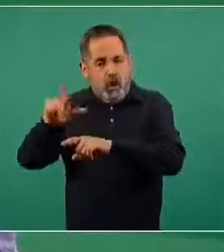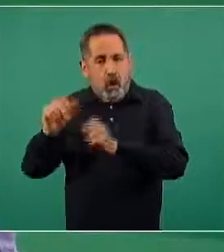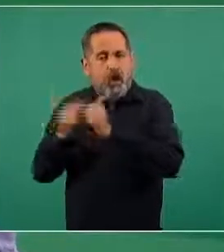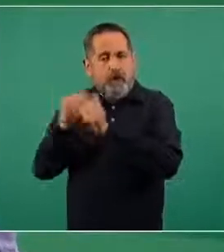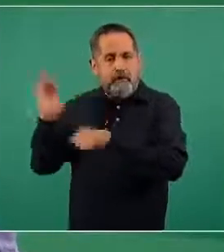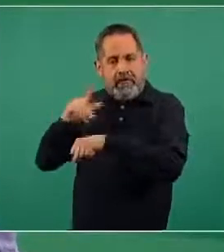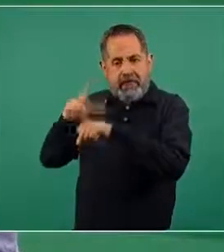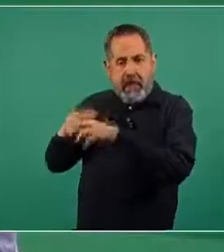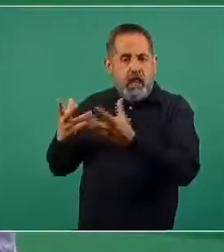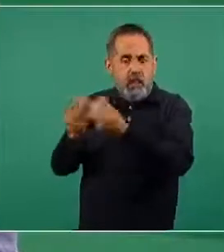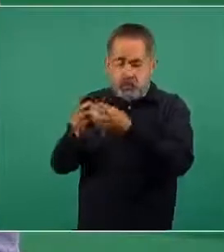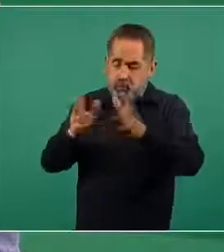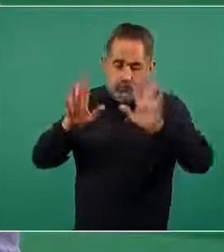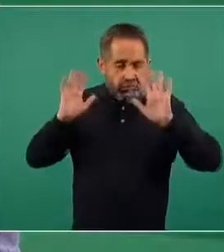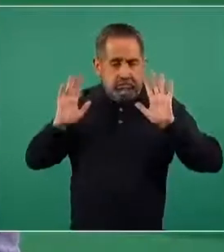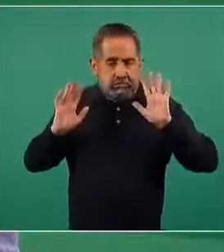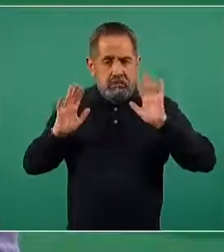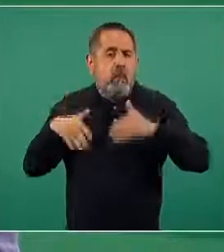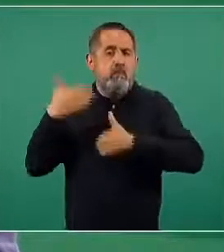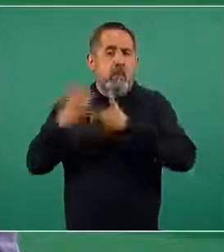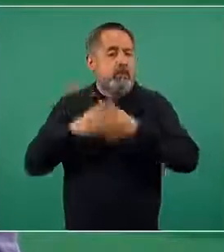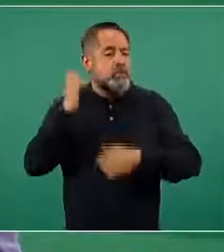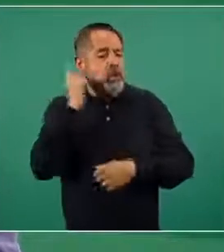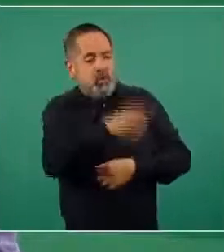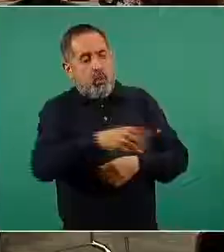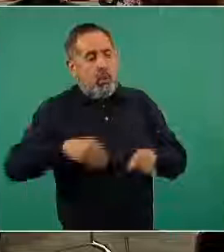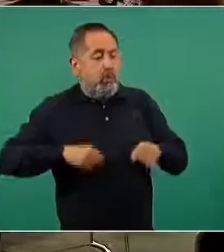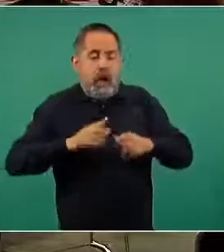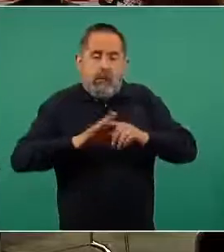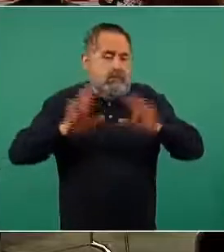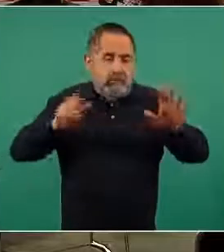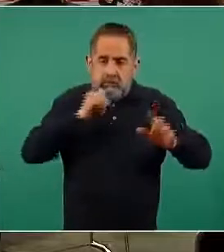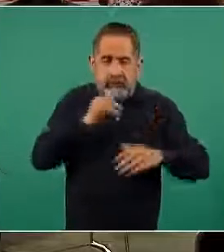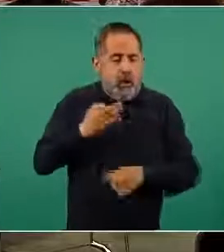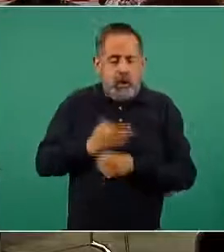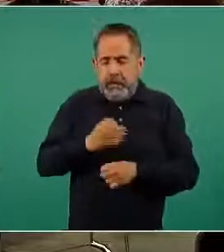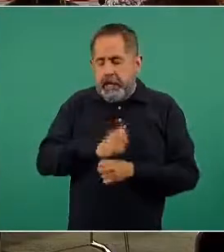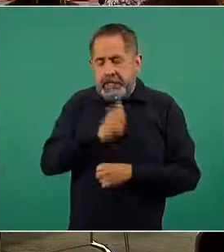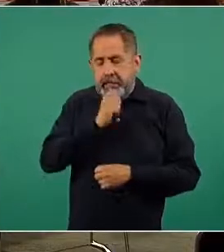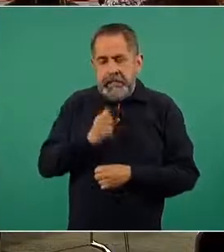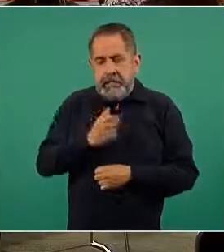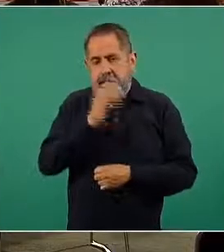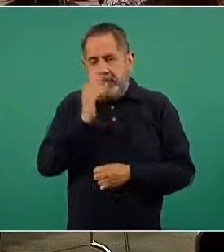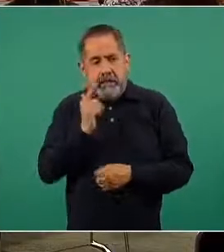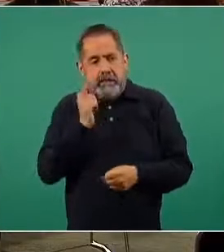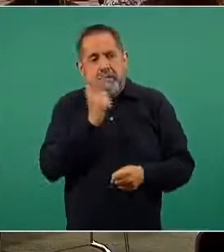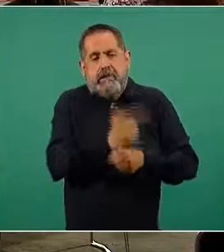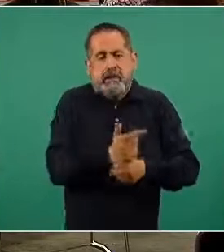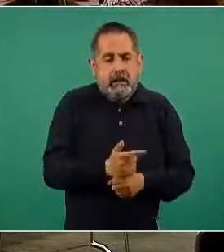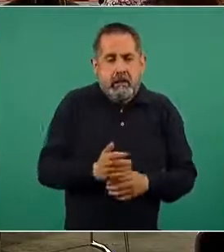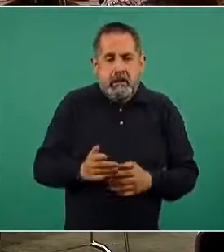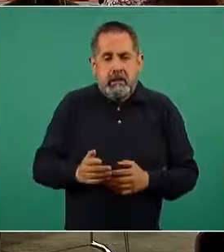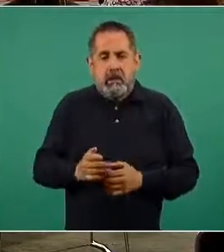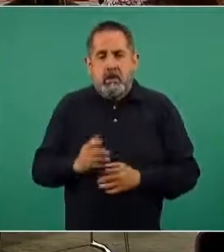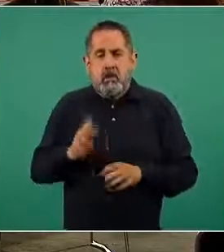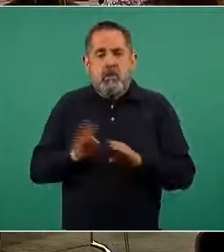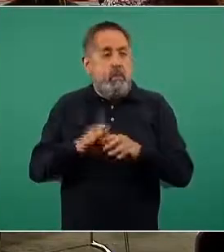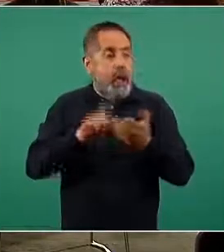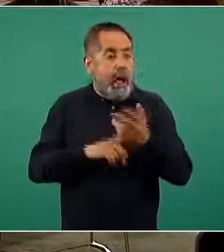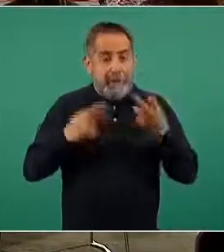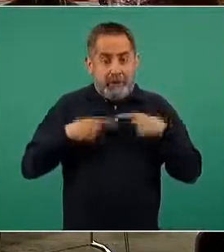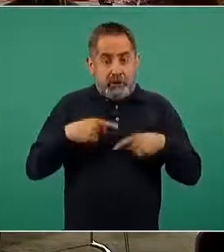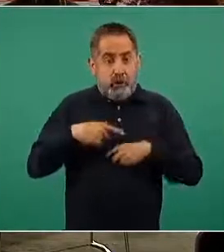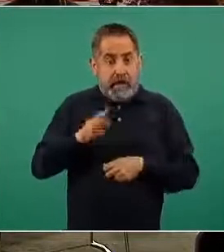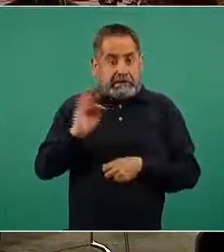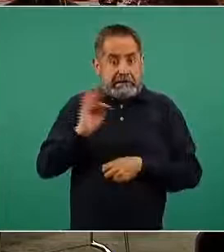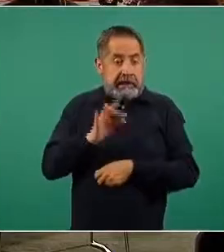federales, y se deslindarán responsabilidades. Hasta el momento tampoco se ha identificado en las personas que pudieron